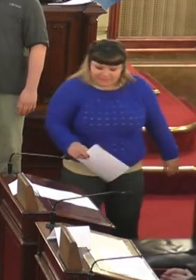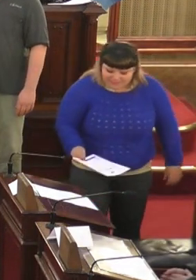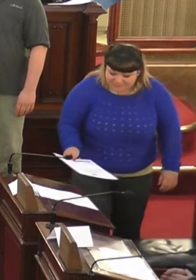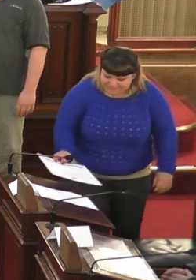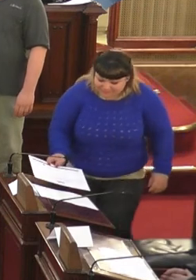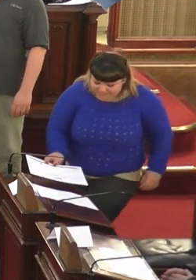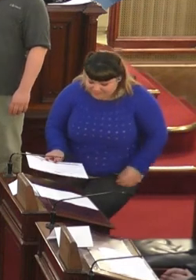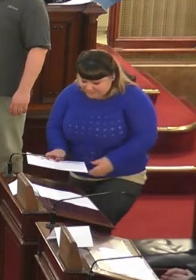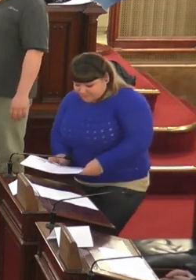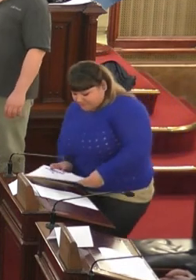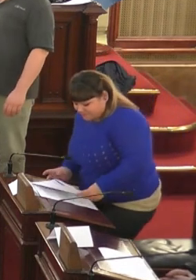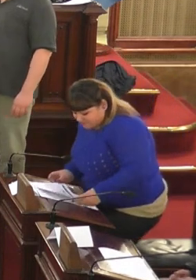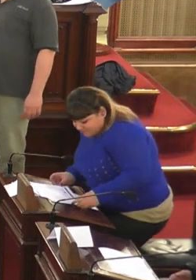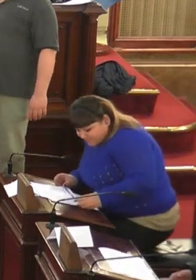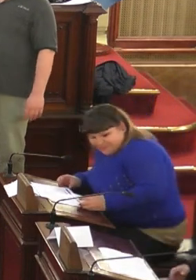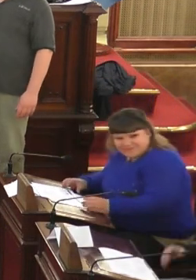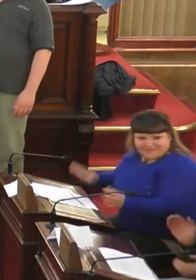Diputado Ángel Cabrera.